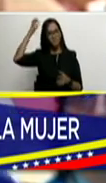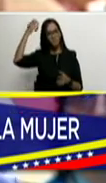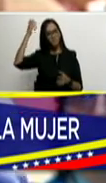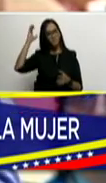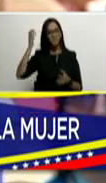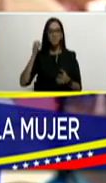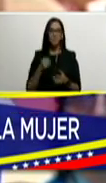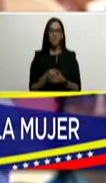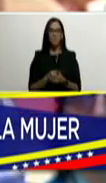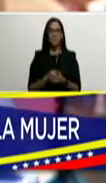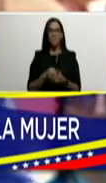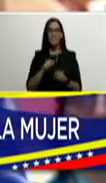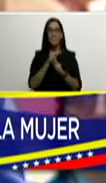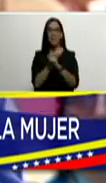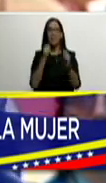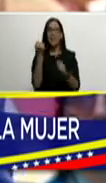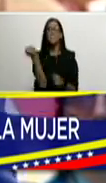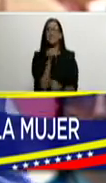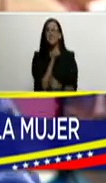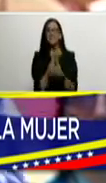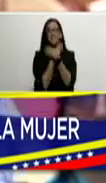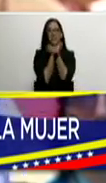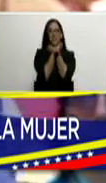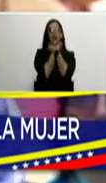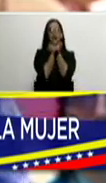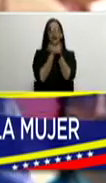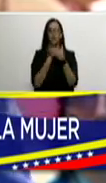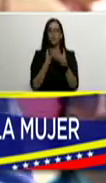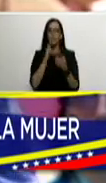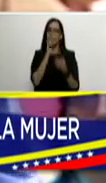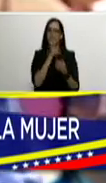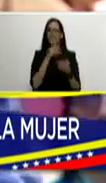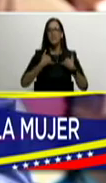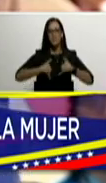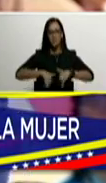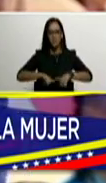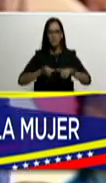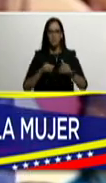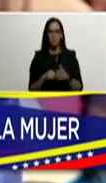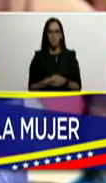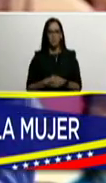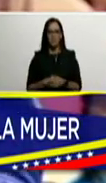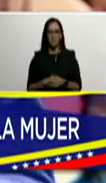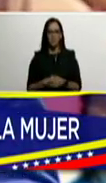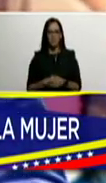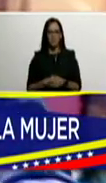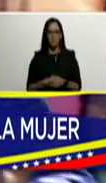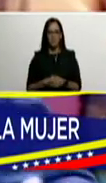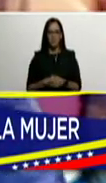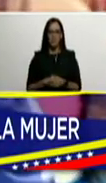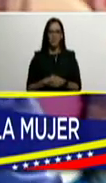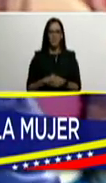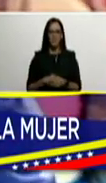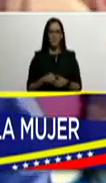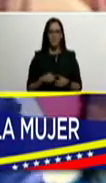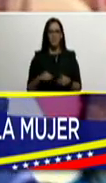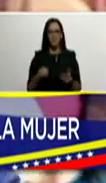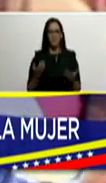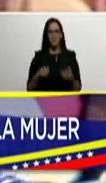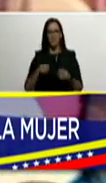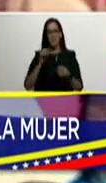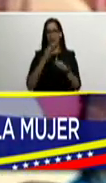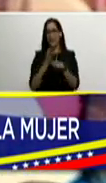pasional, termina matando a quien fue incluso madre de sus hijos, a su expareja incluso, ya ni siquiera siendo